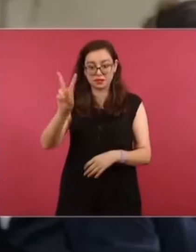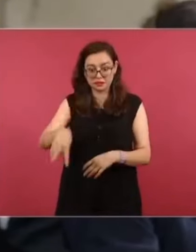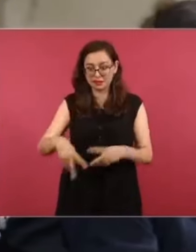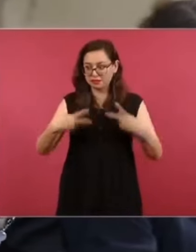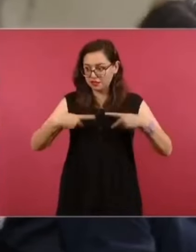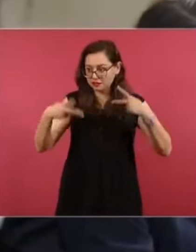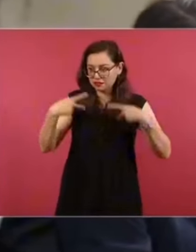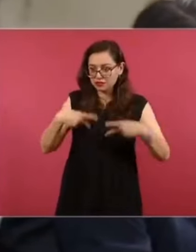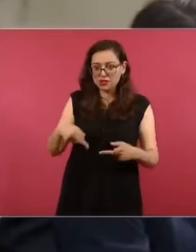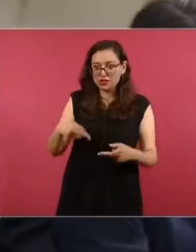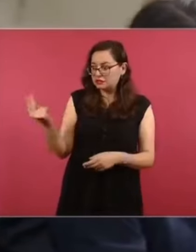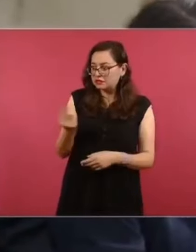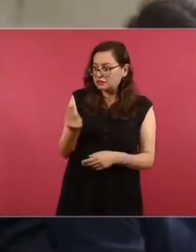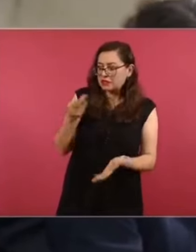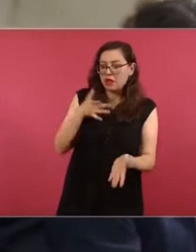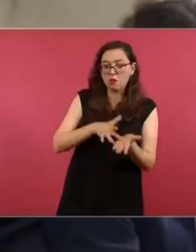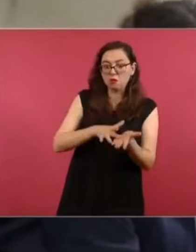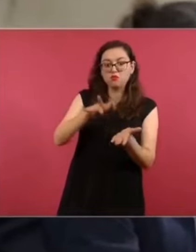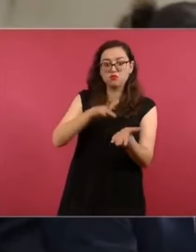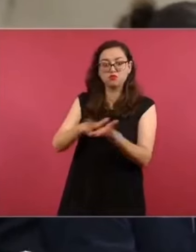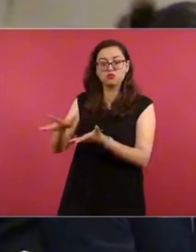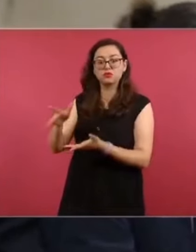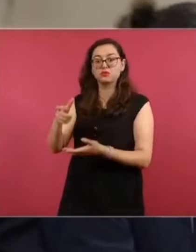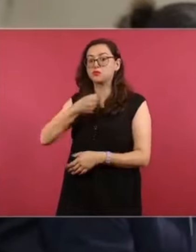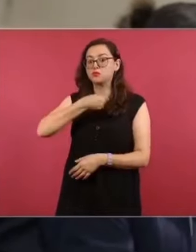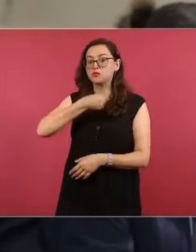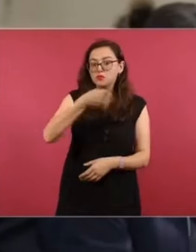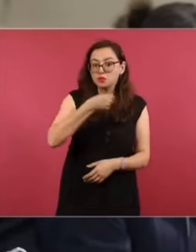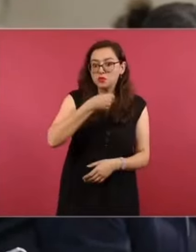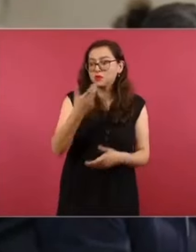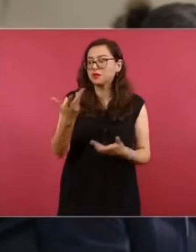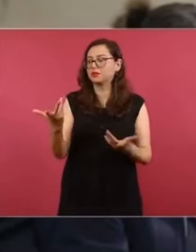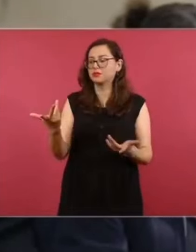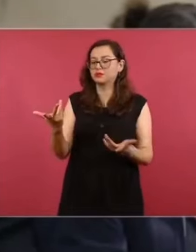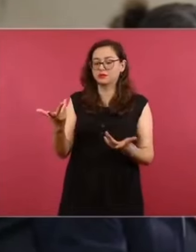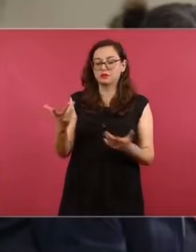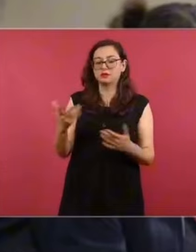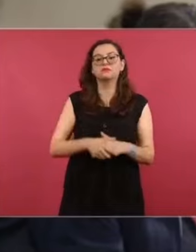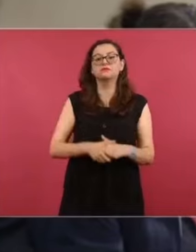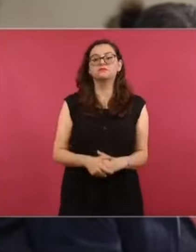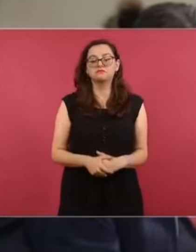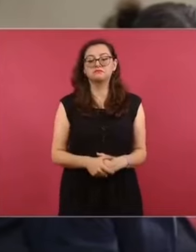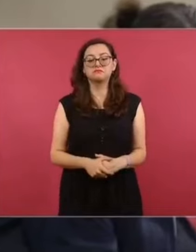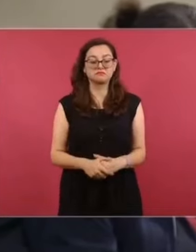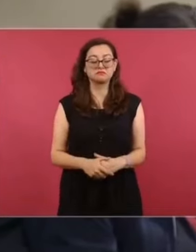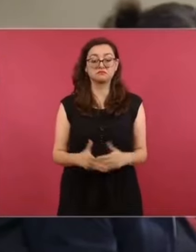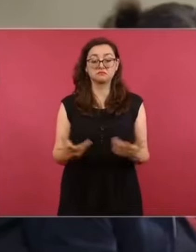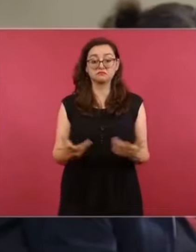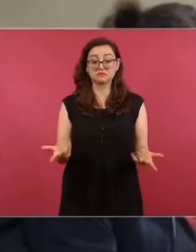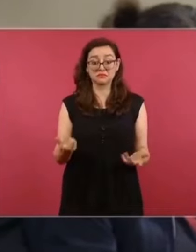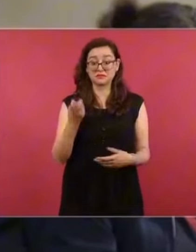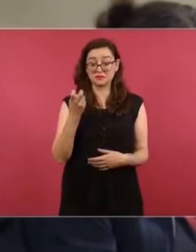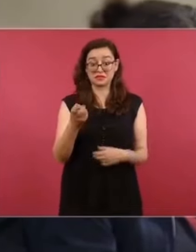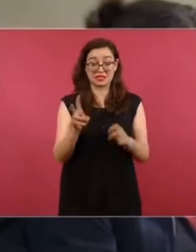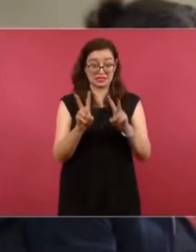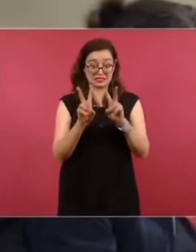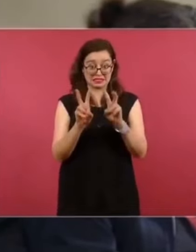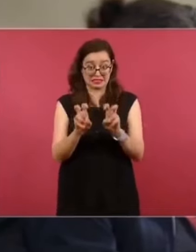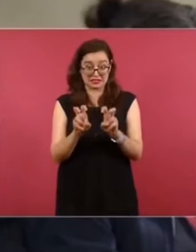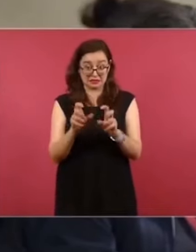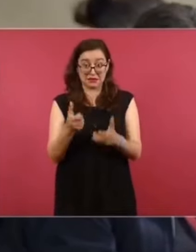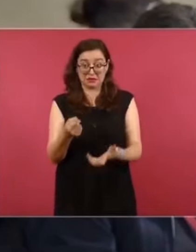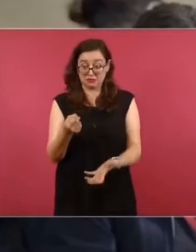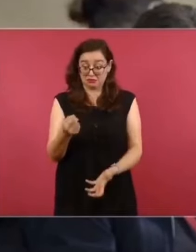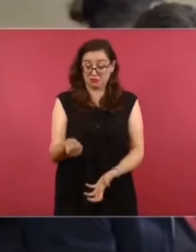necesitados y sobre todo a los adultos mayores estos recursos presidente ya están asignados porque también